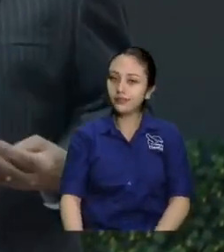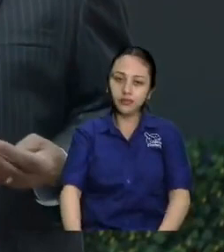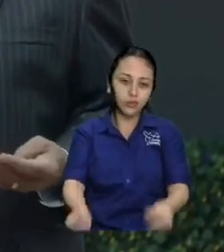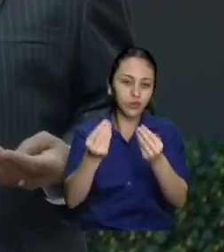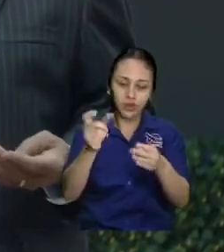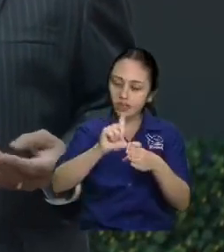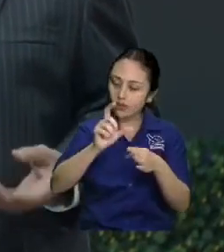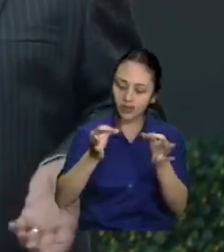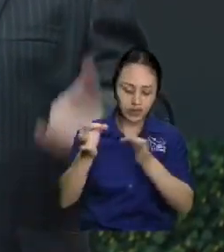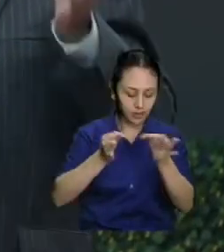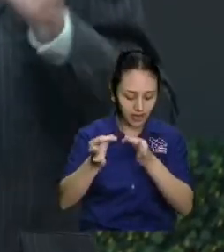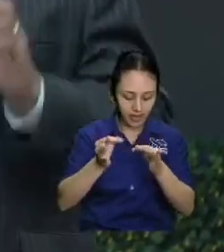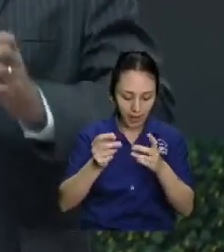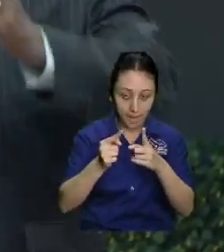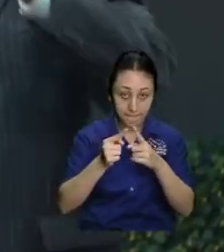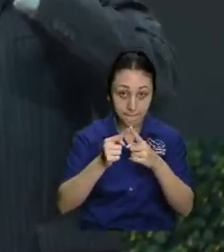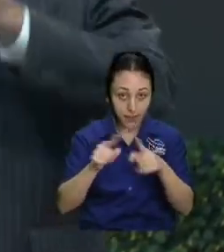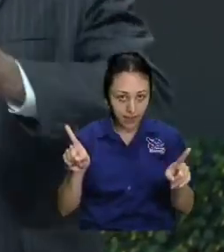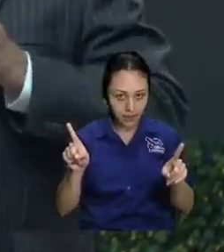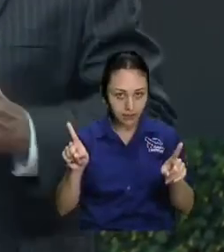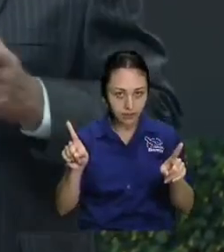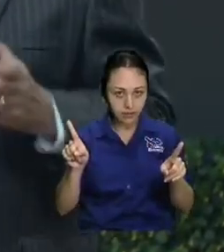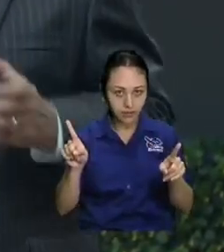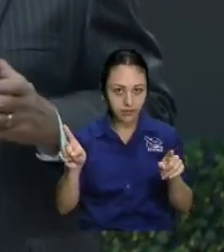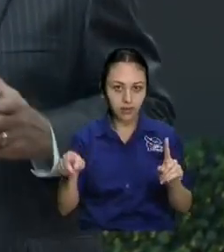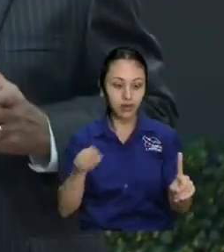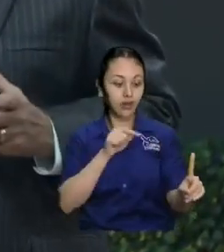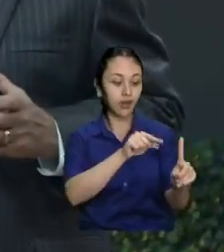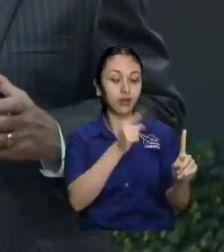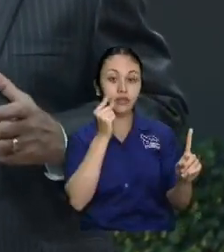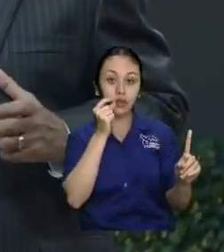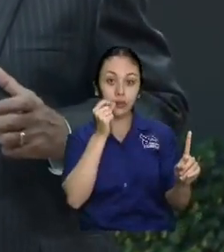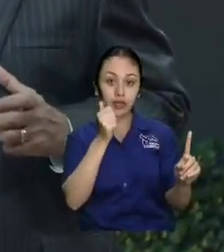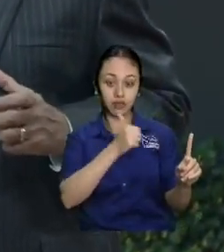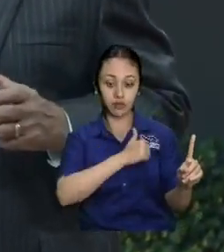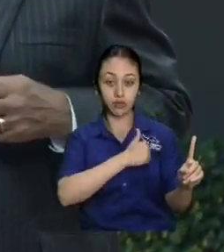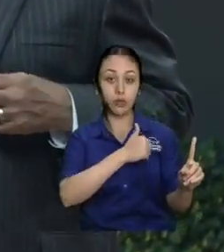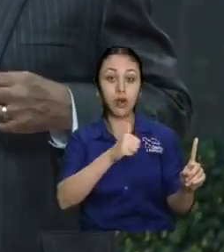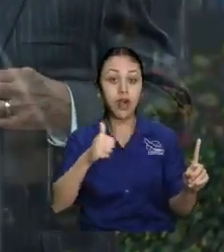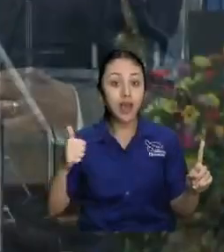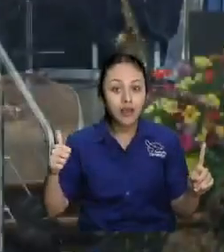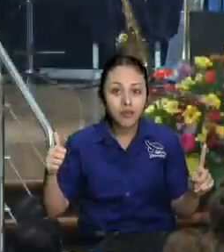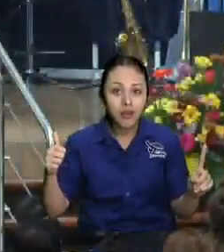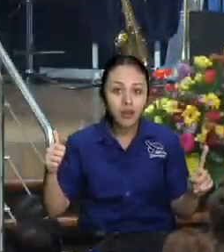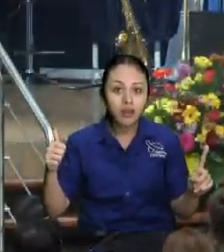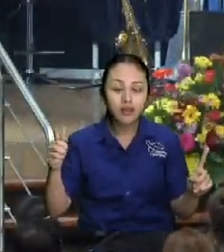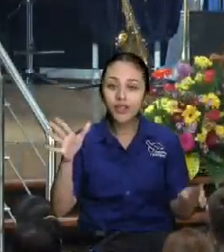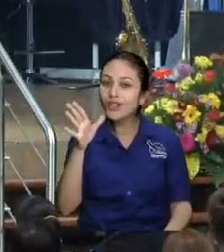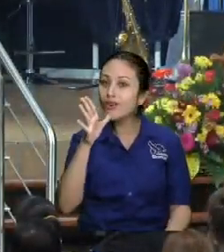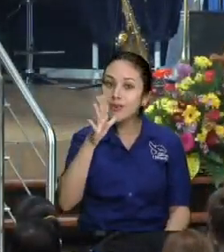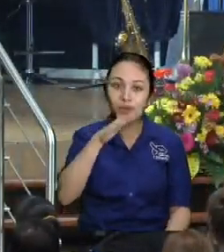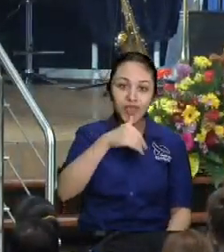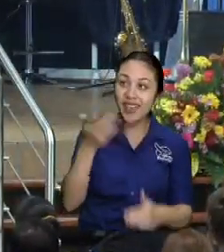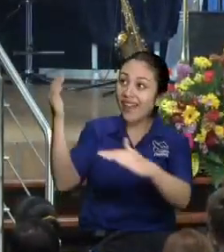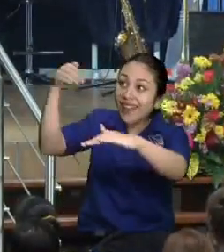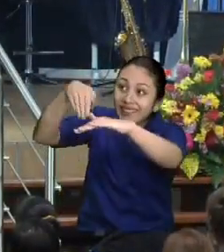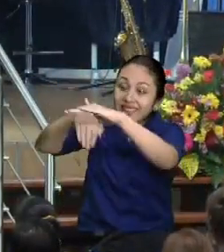explicar un montón de cosas. Pero la cuestión es que su alma quedó en una condición que no podía entrar en el